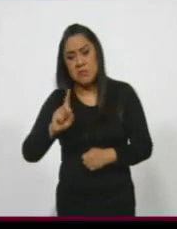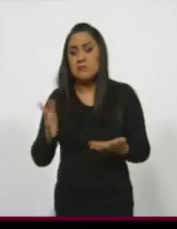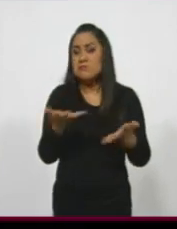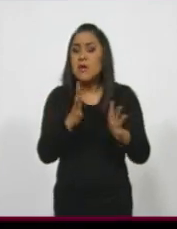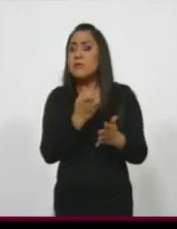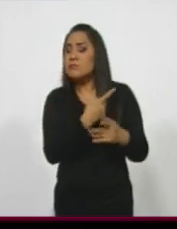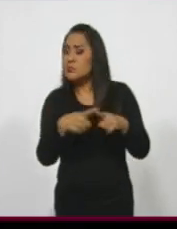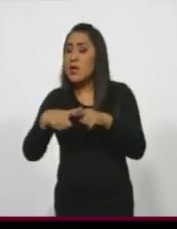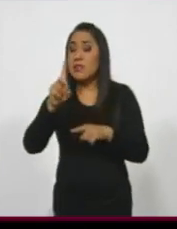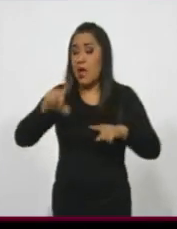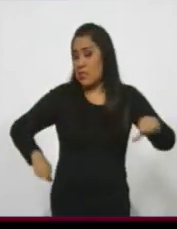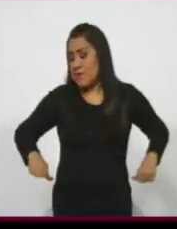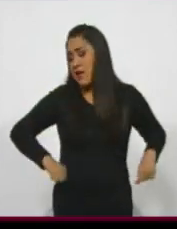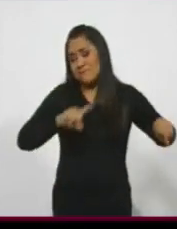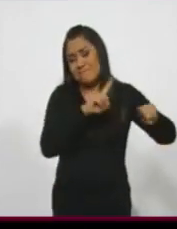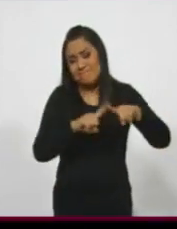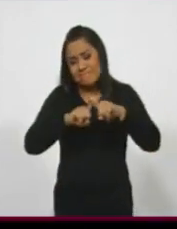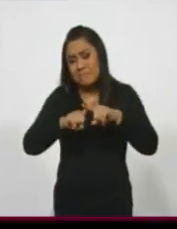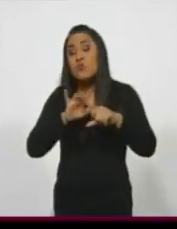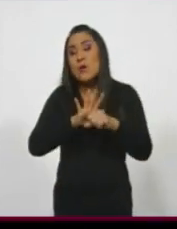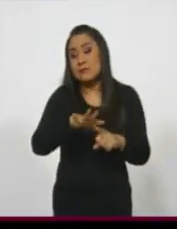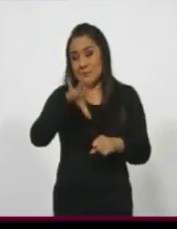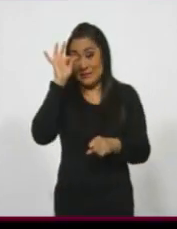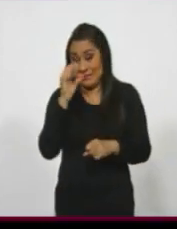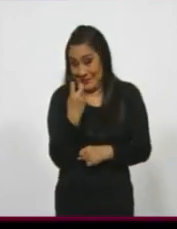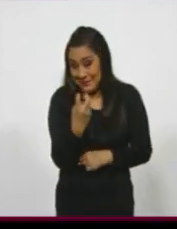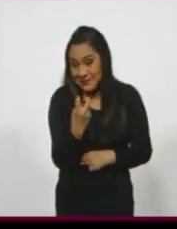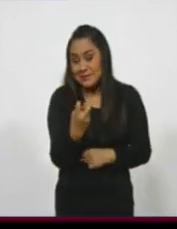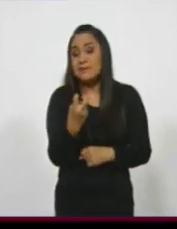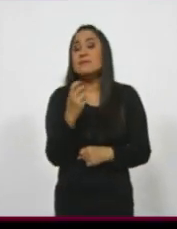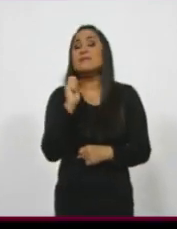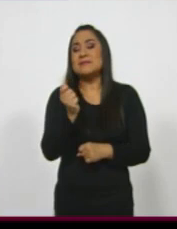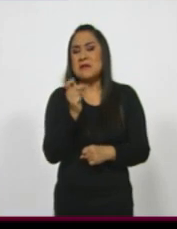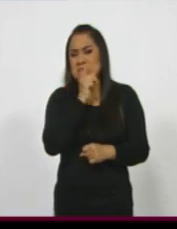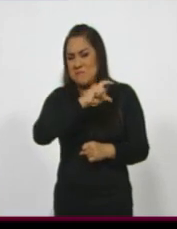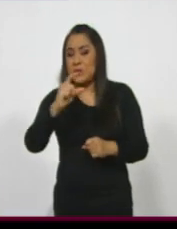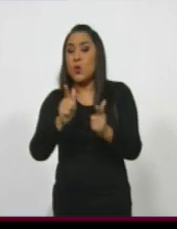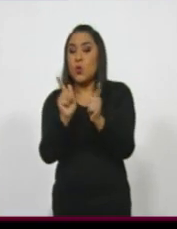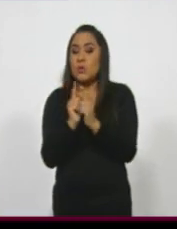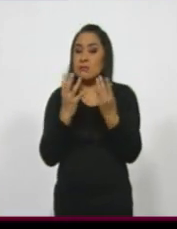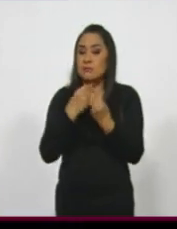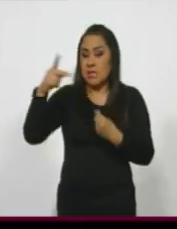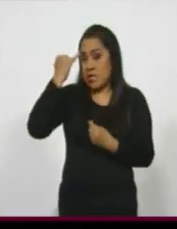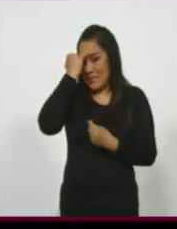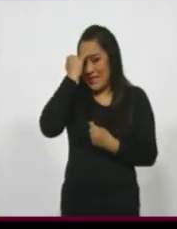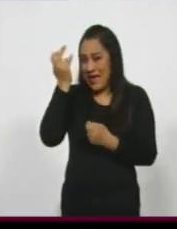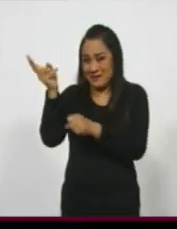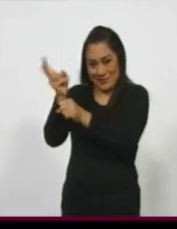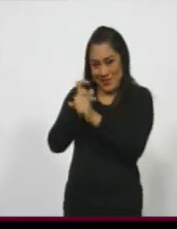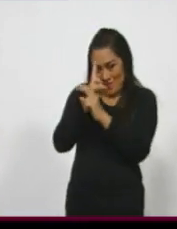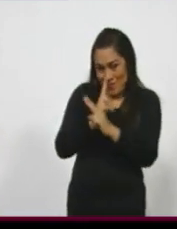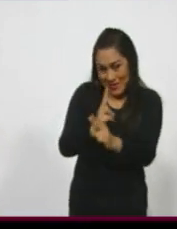30 actividades distintas. De todas, elegimos esta. Es Adishakti, una agrupación de la India, del país invitado de honor,